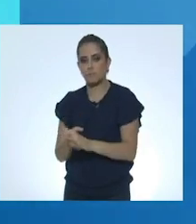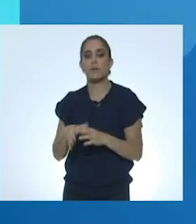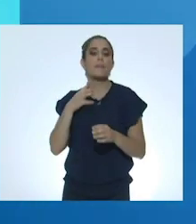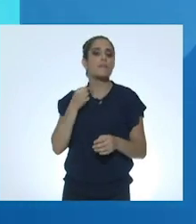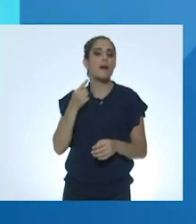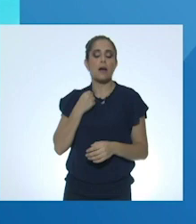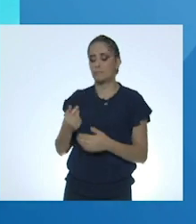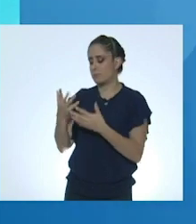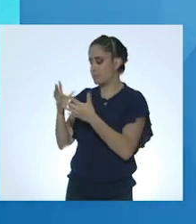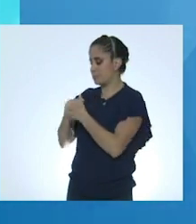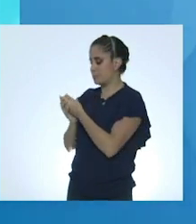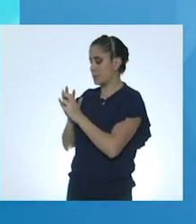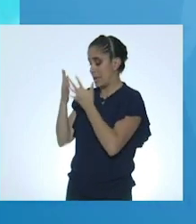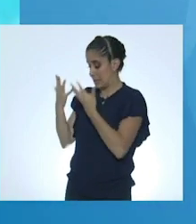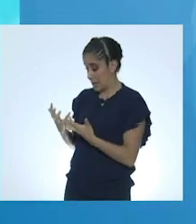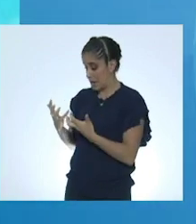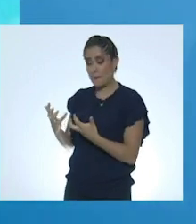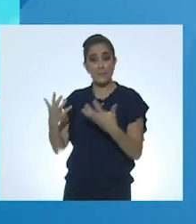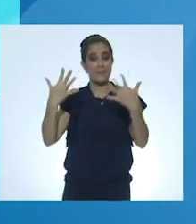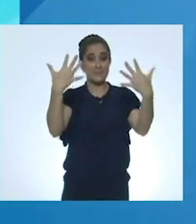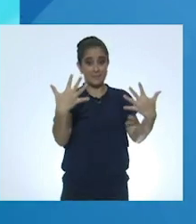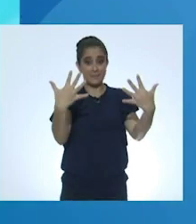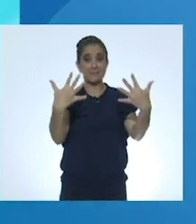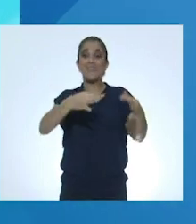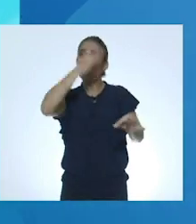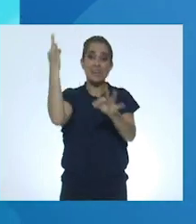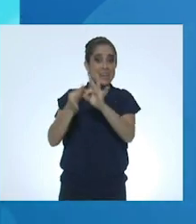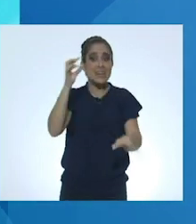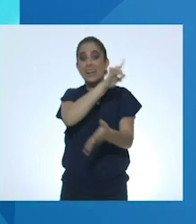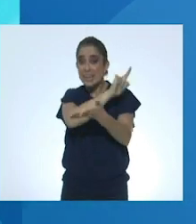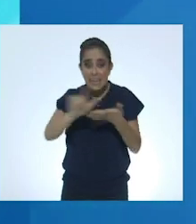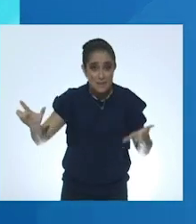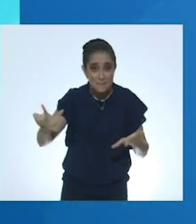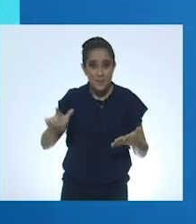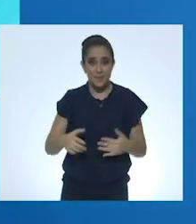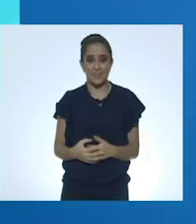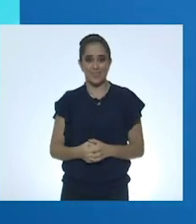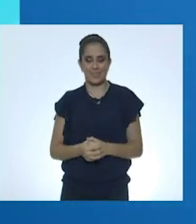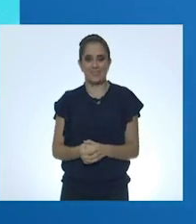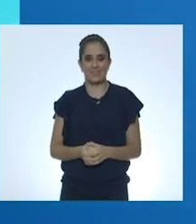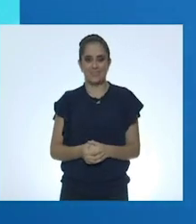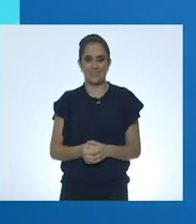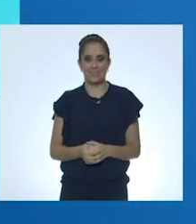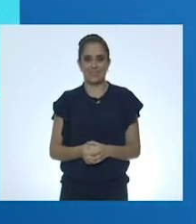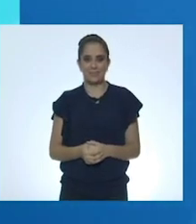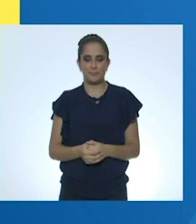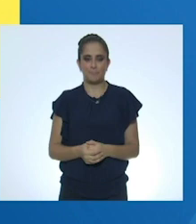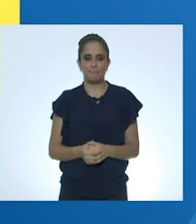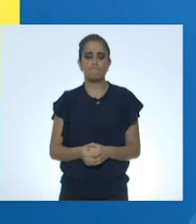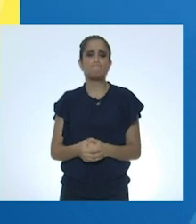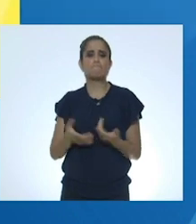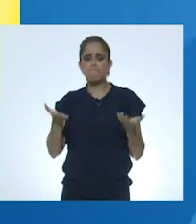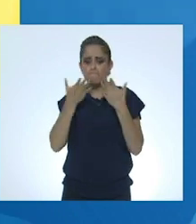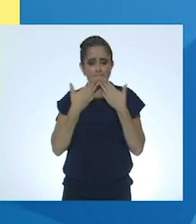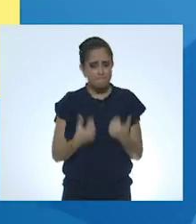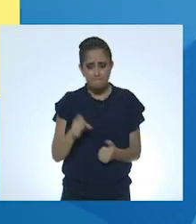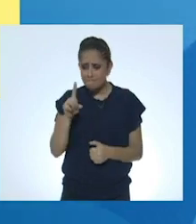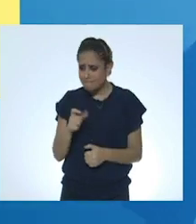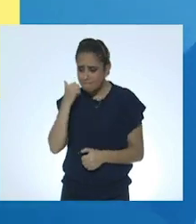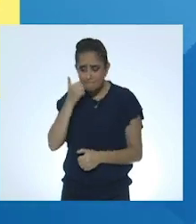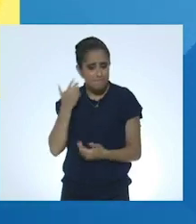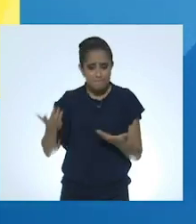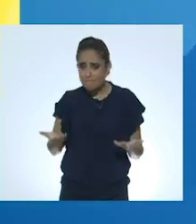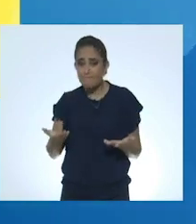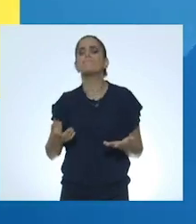Sécalas con una toalla. ¡Y listo! ¡Tus manos están limpias! Si no tienes agua y jabón,